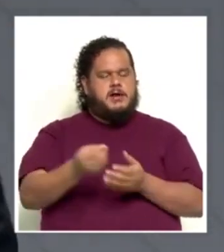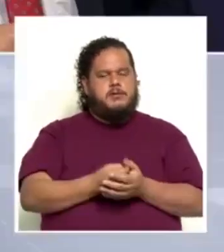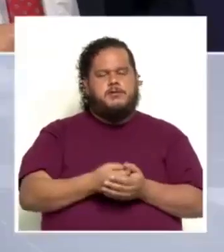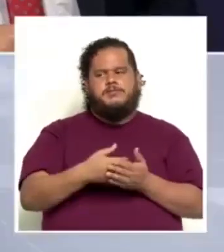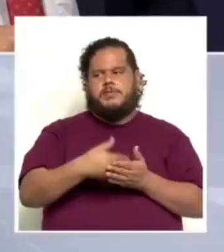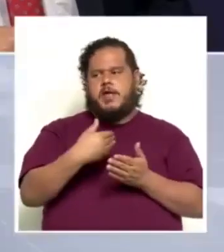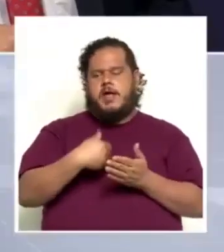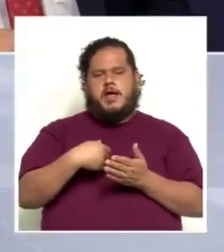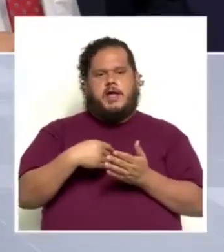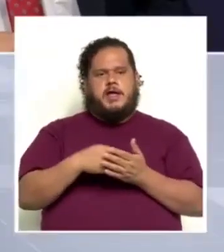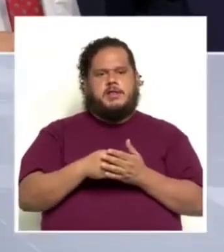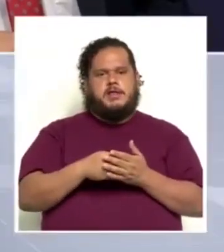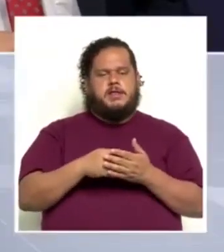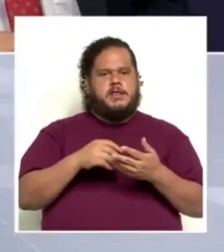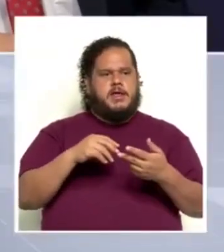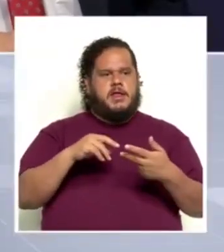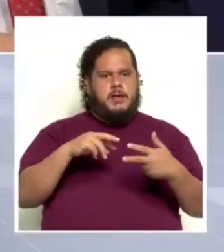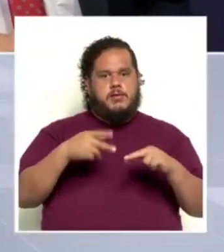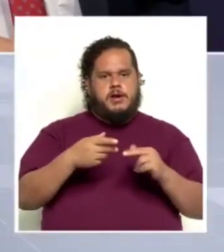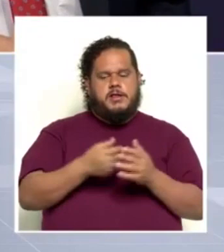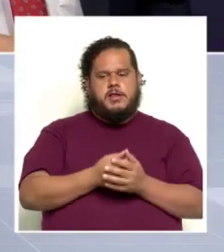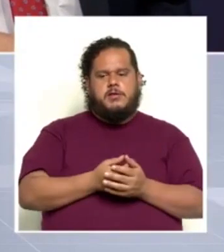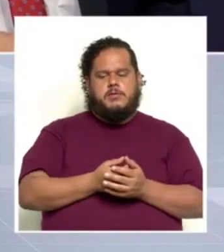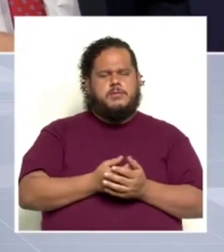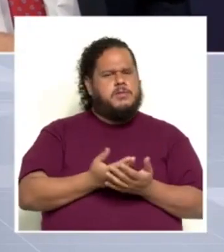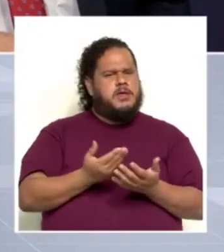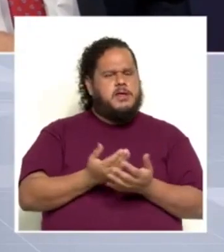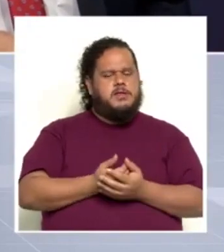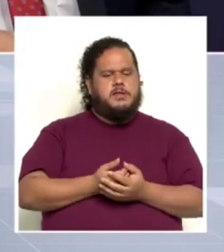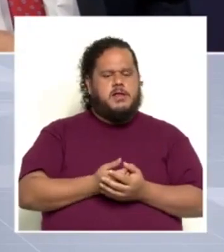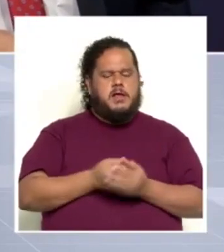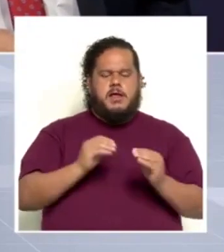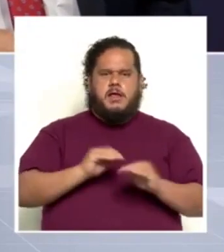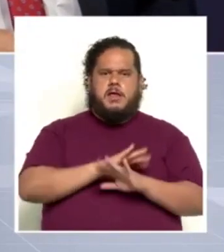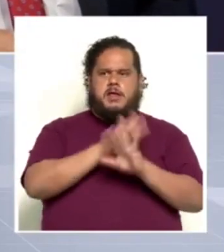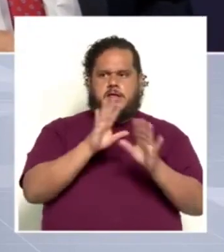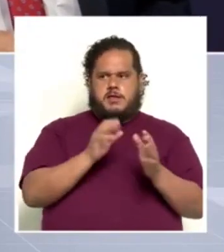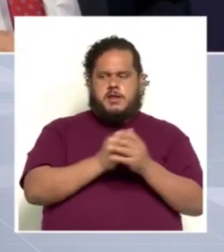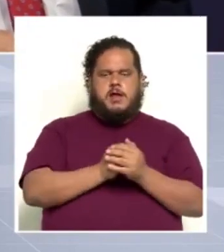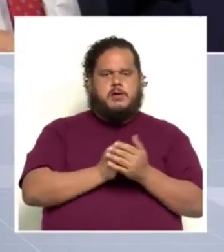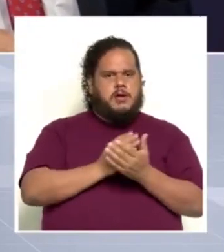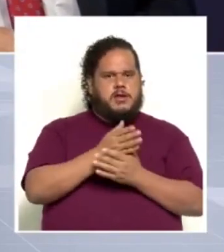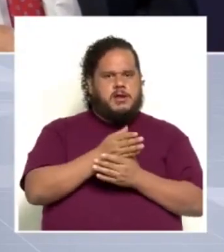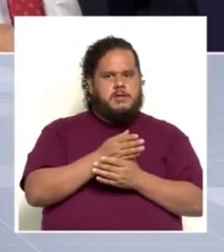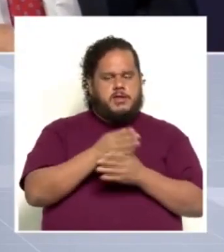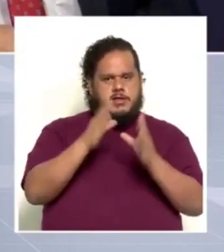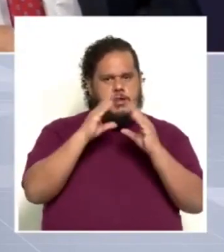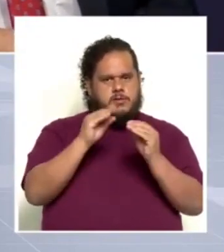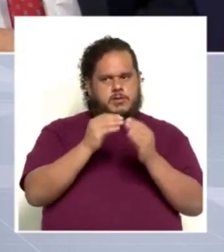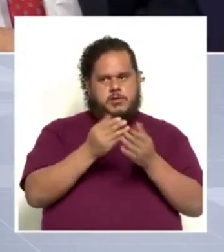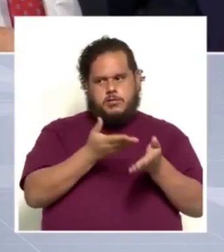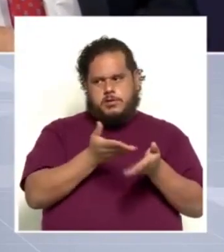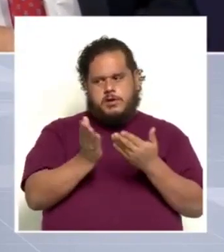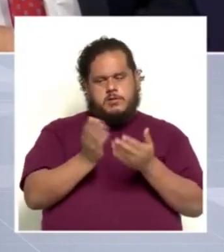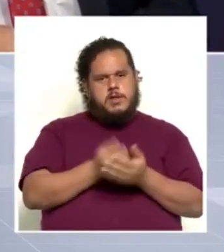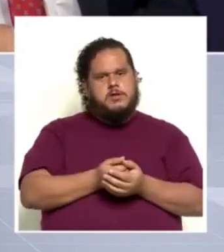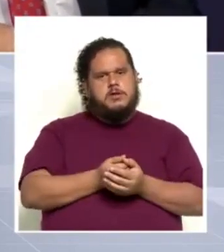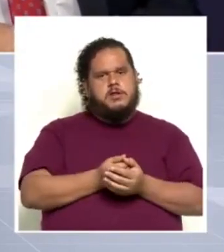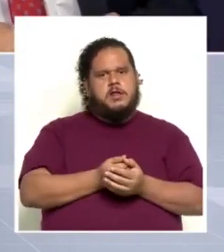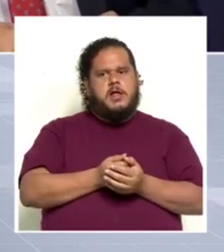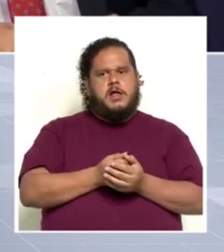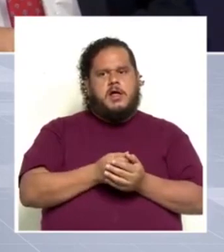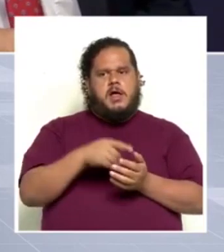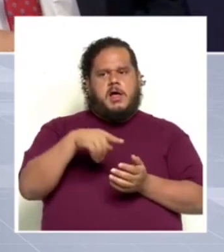incluso de la polarización, Ernesto. Y es que es claro, a través de los datos llevados al